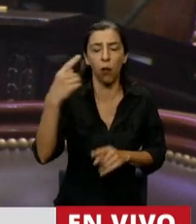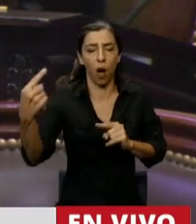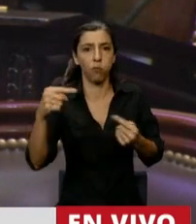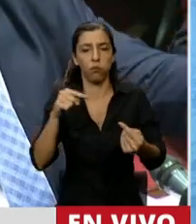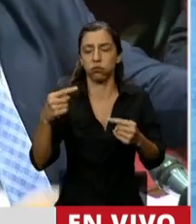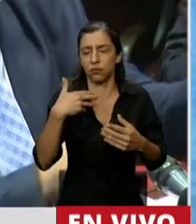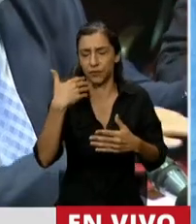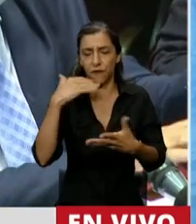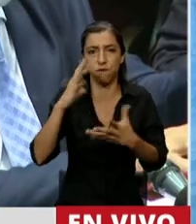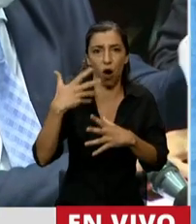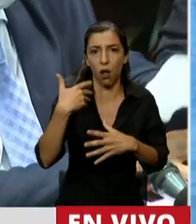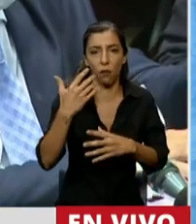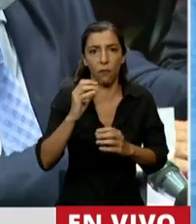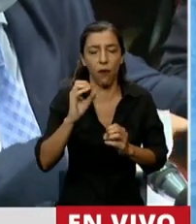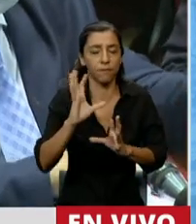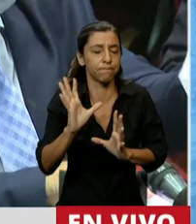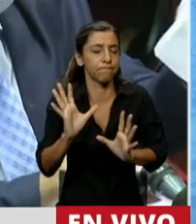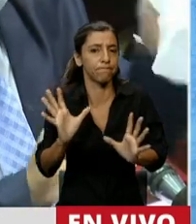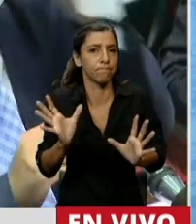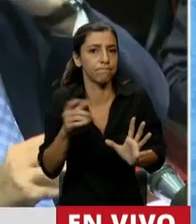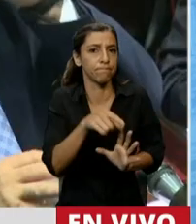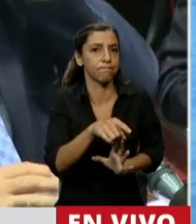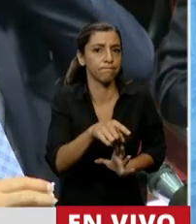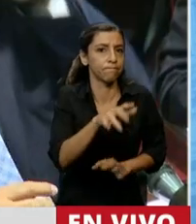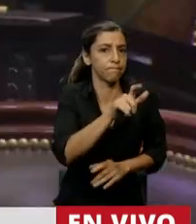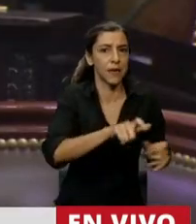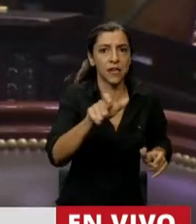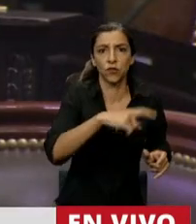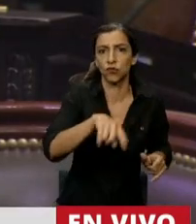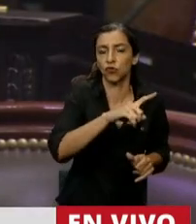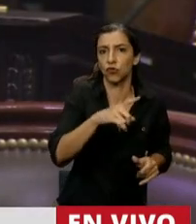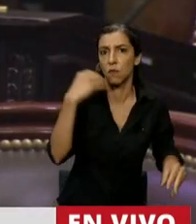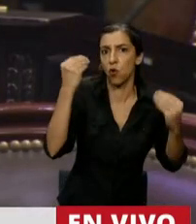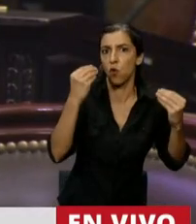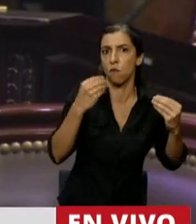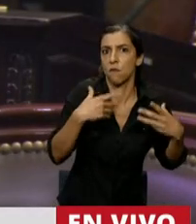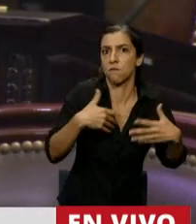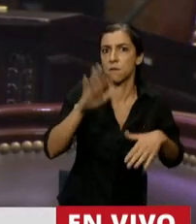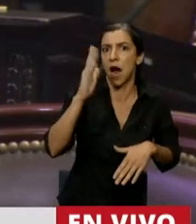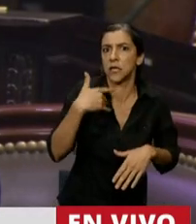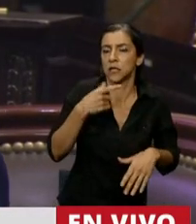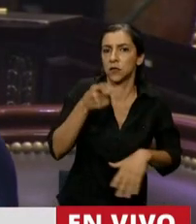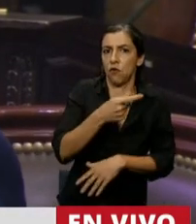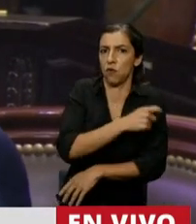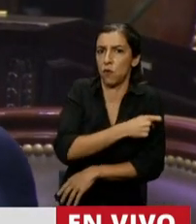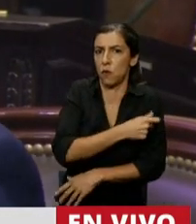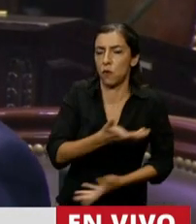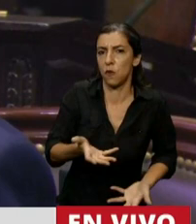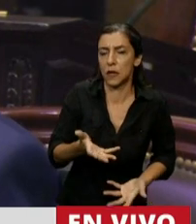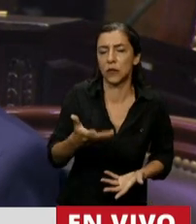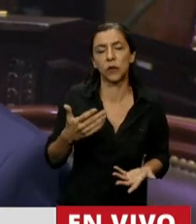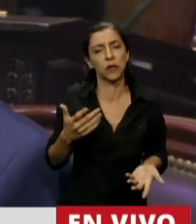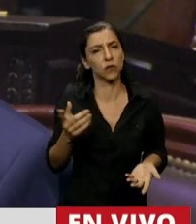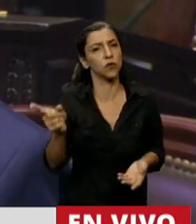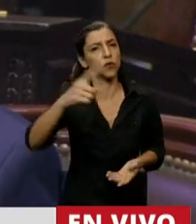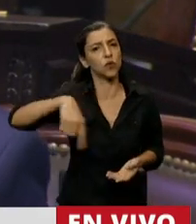en nuestro país, cosa que nos preocupa mucho. Todos en esta Cámara son conscientes que yo he